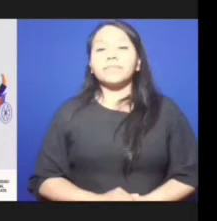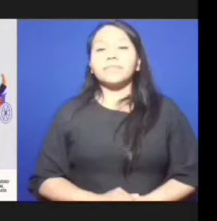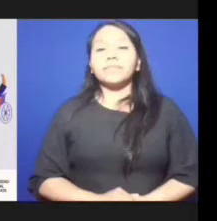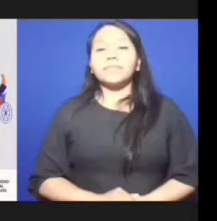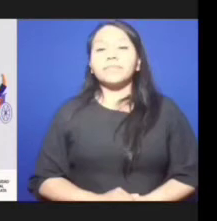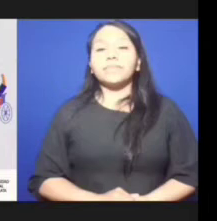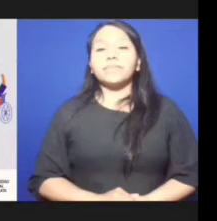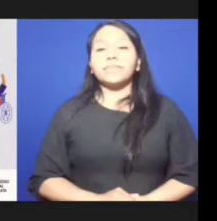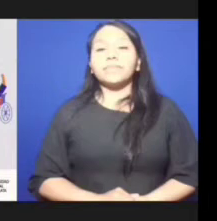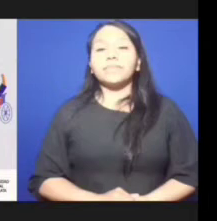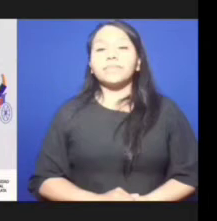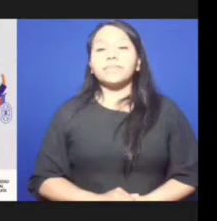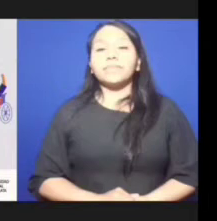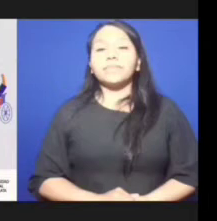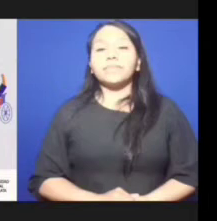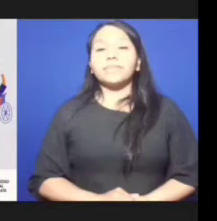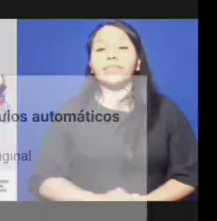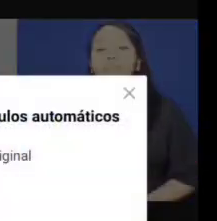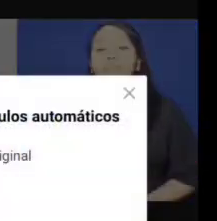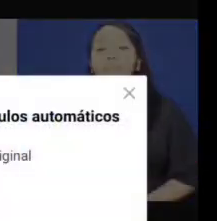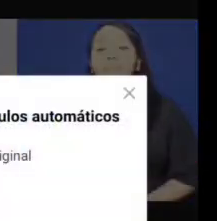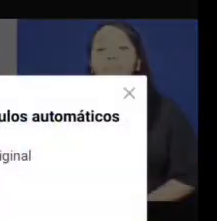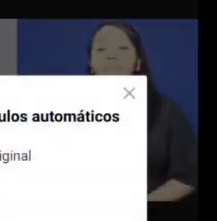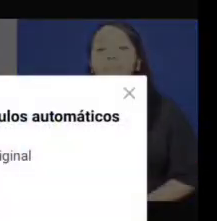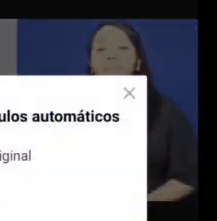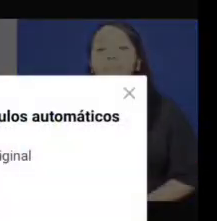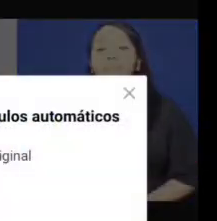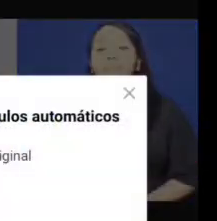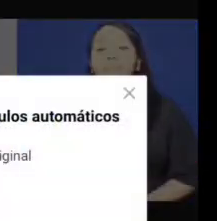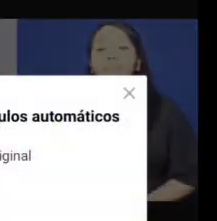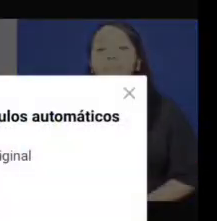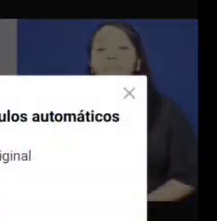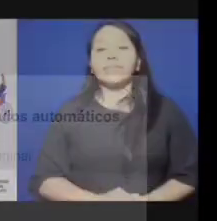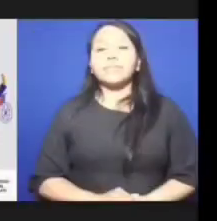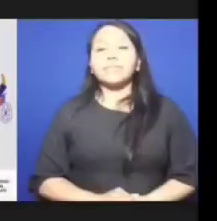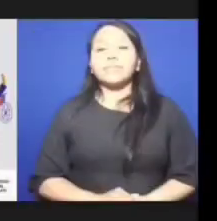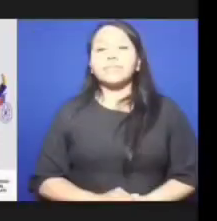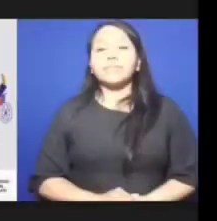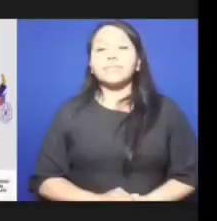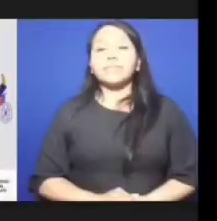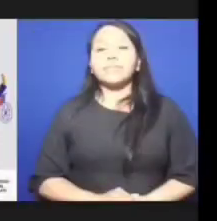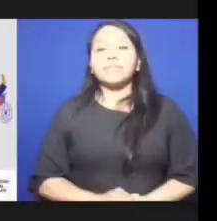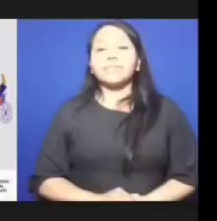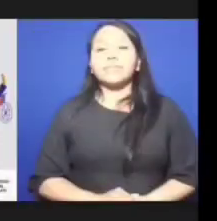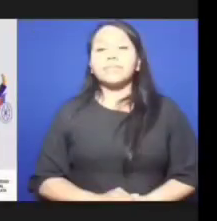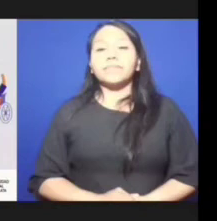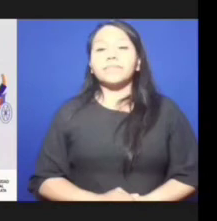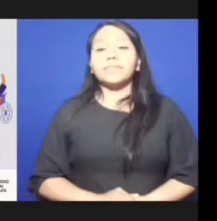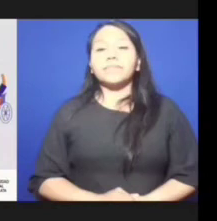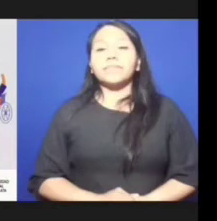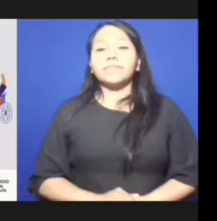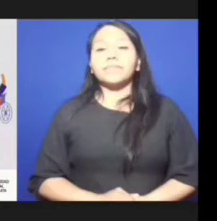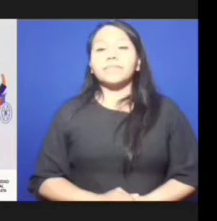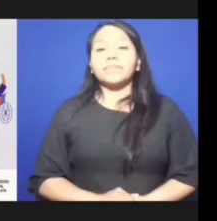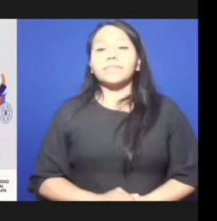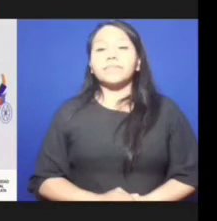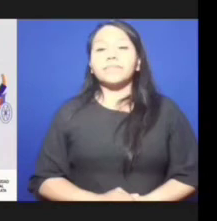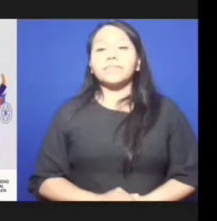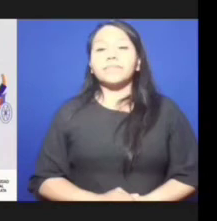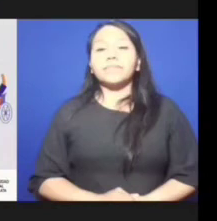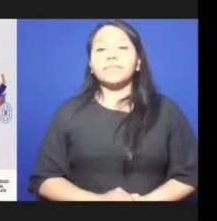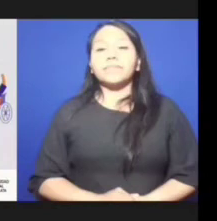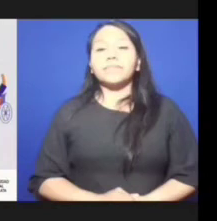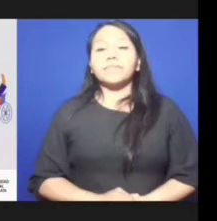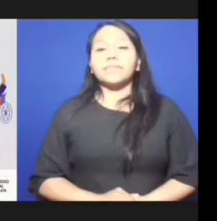simplemente coloco subtitulado automático y acá continuar mientras se está procesando